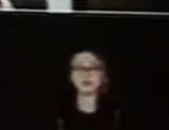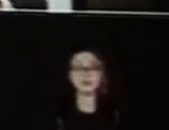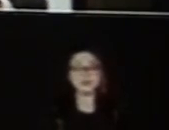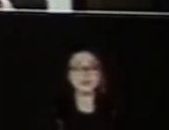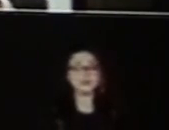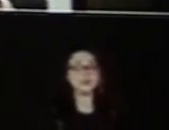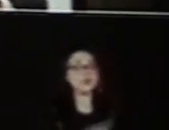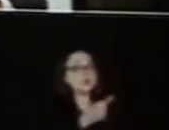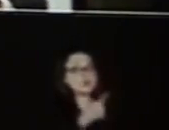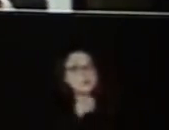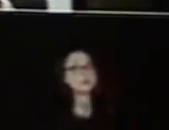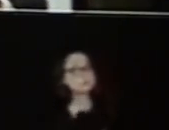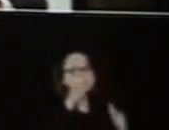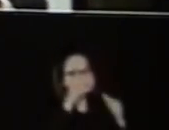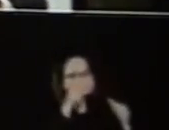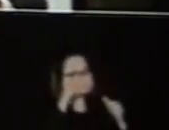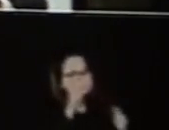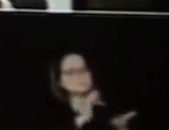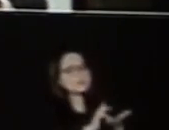sus atenciones,